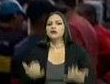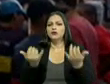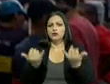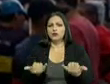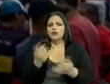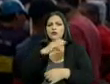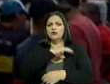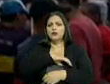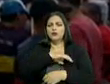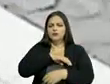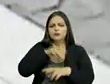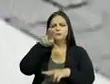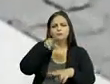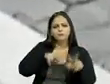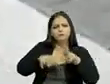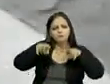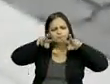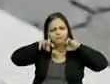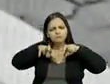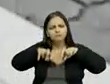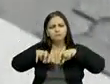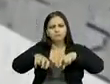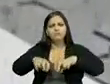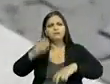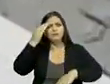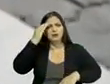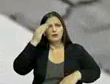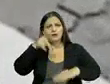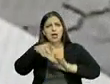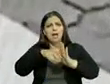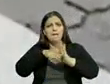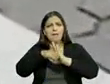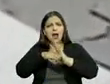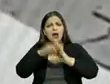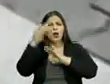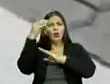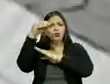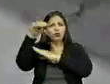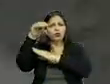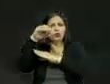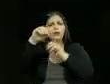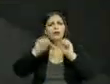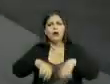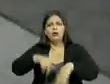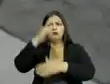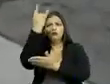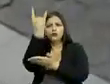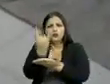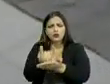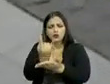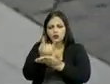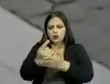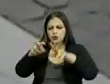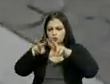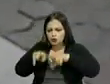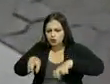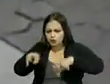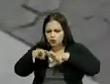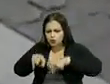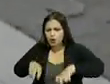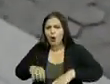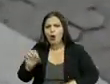respectivas investigaciones, revisan las cámaras de video de la cooperativa y toman huellas dactilares que pueden haber dejado los